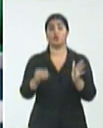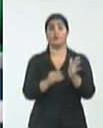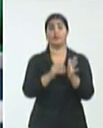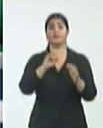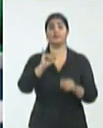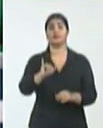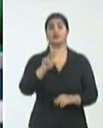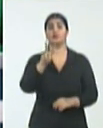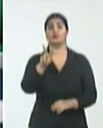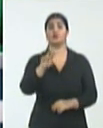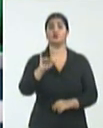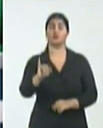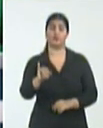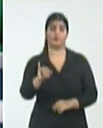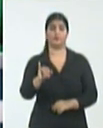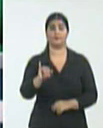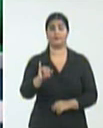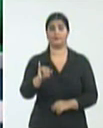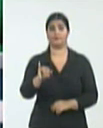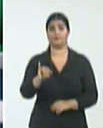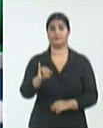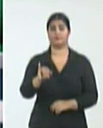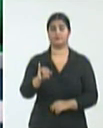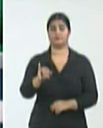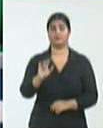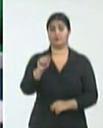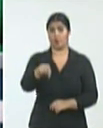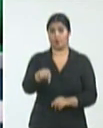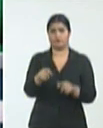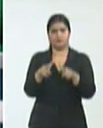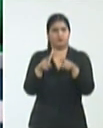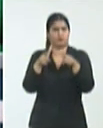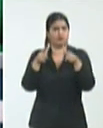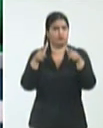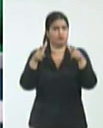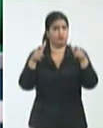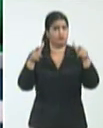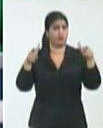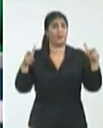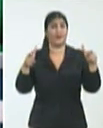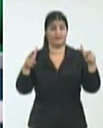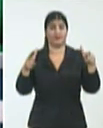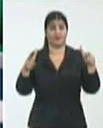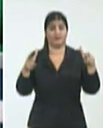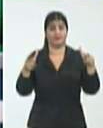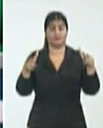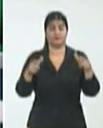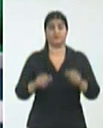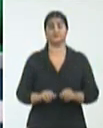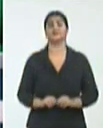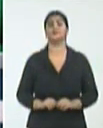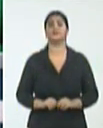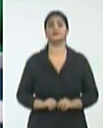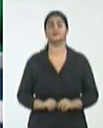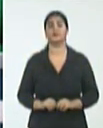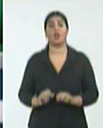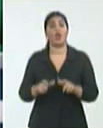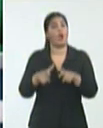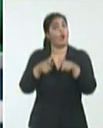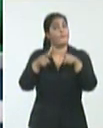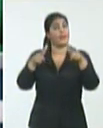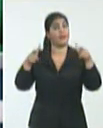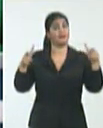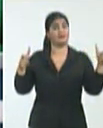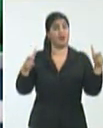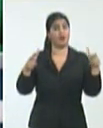2.626 que los que habíamos informado el día de ayer, y que este incremento de los activos está en correspondencia con